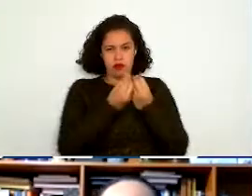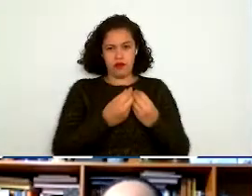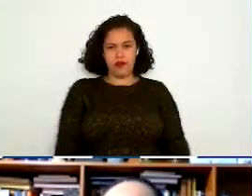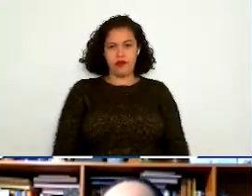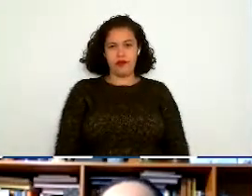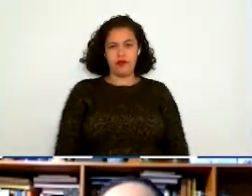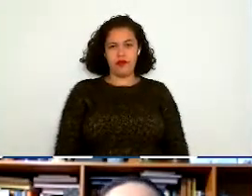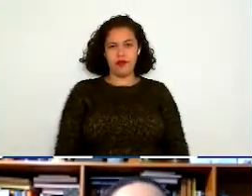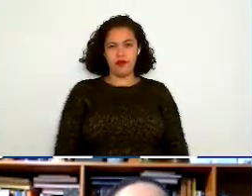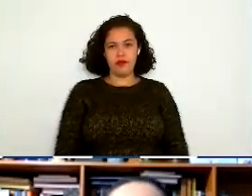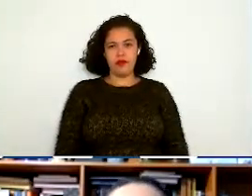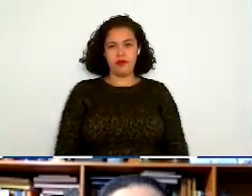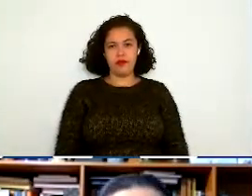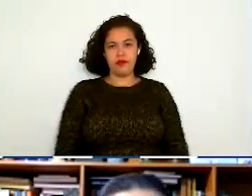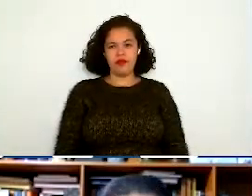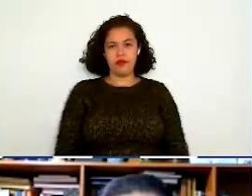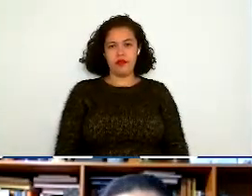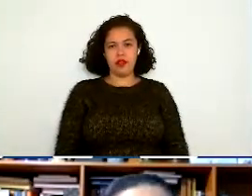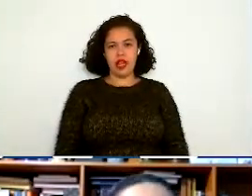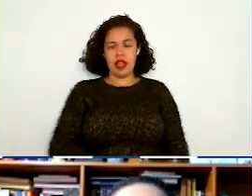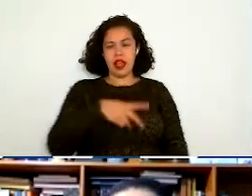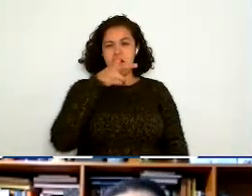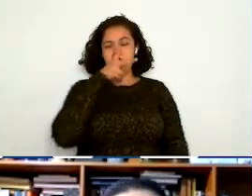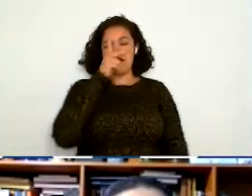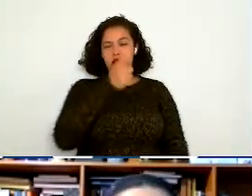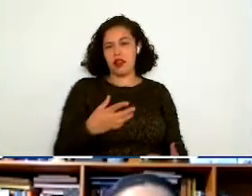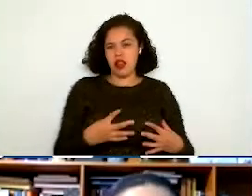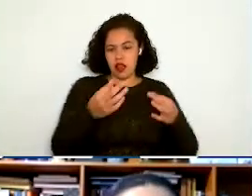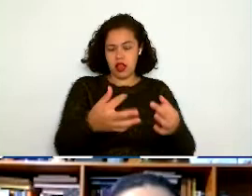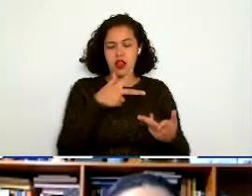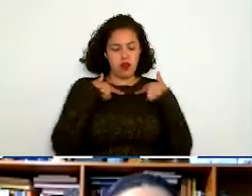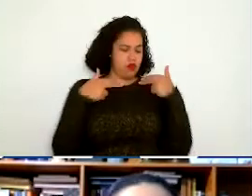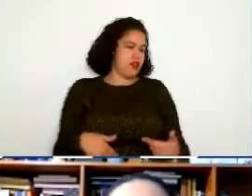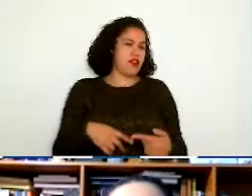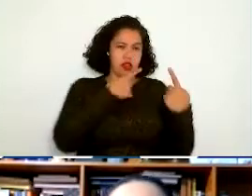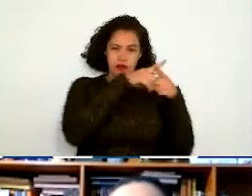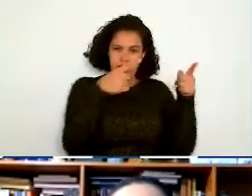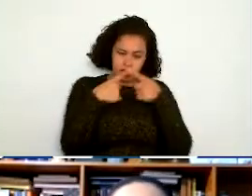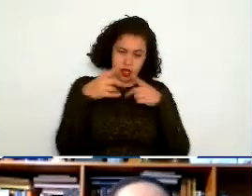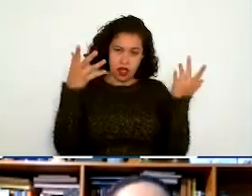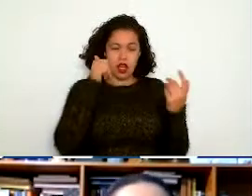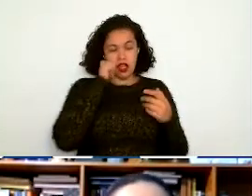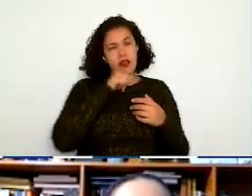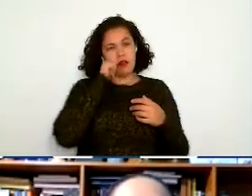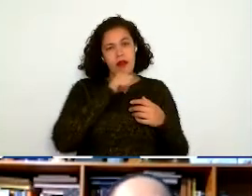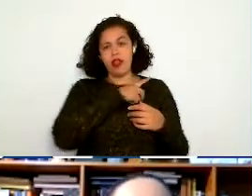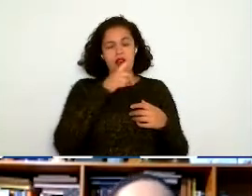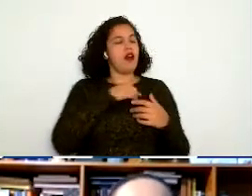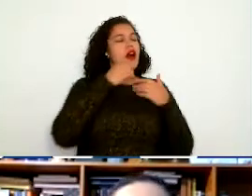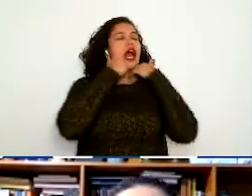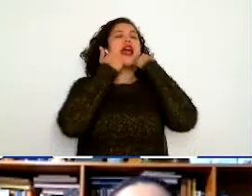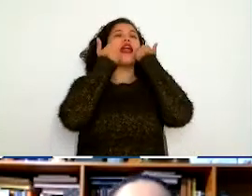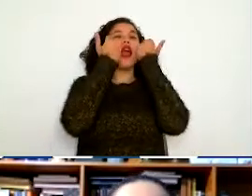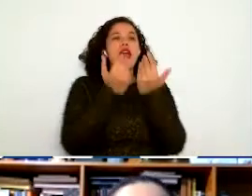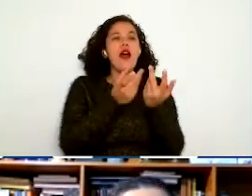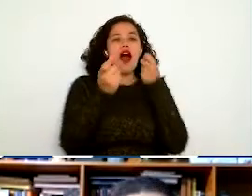ese término de calidad es propio del ser humano, es inherente a la esencia del ser humano. Todo el tiempo estamos deseosos de